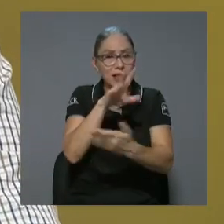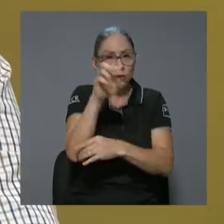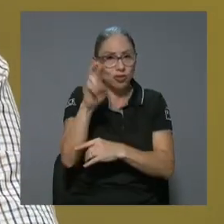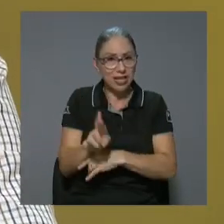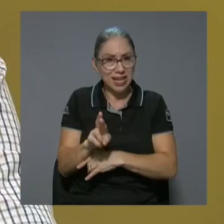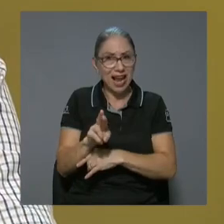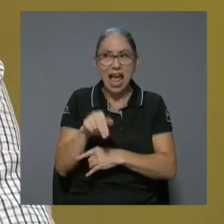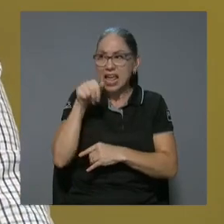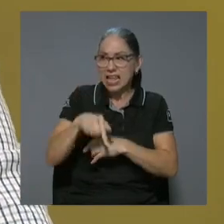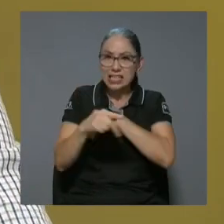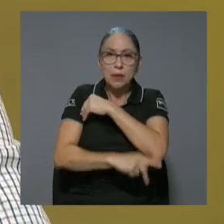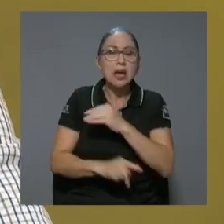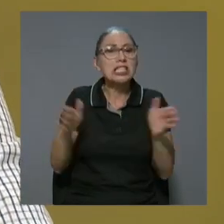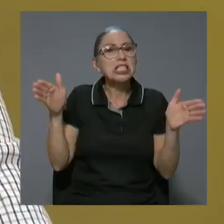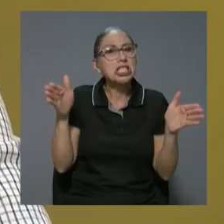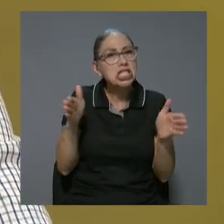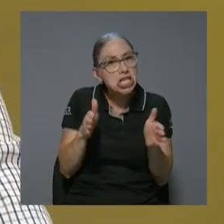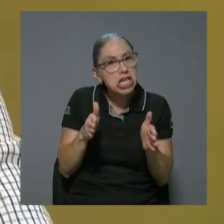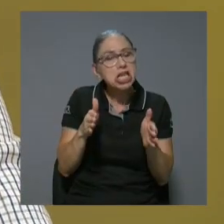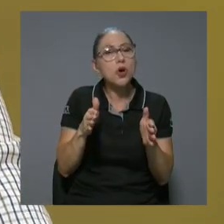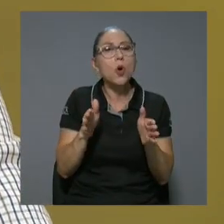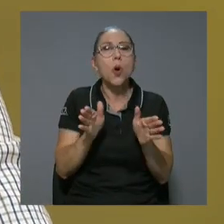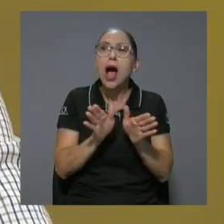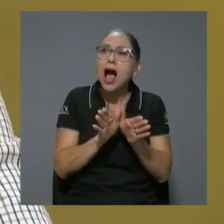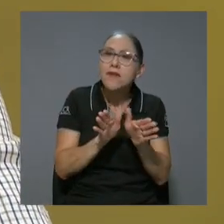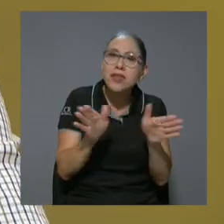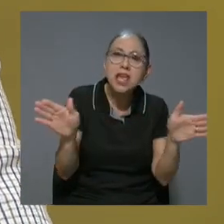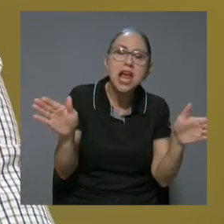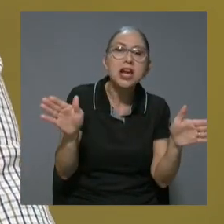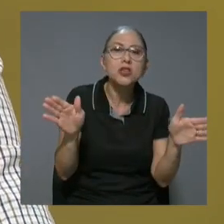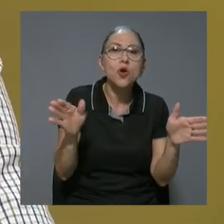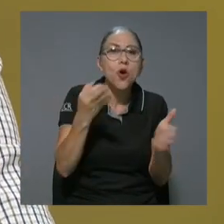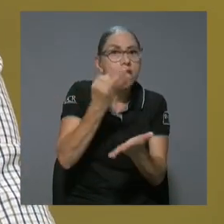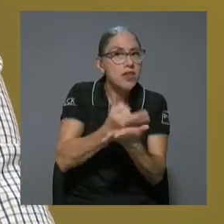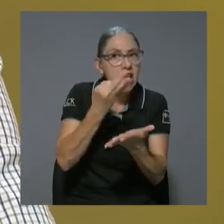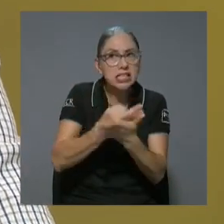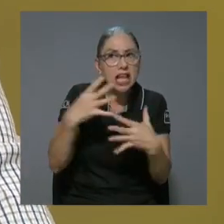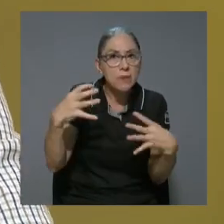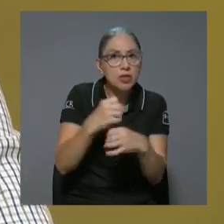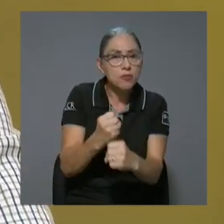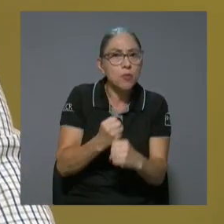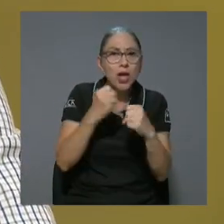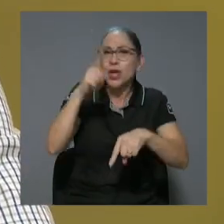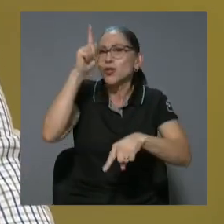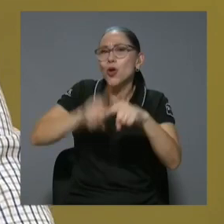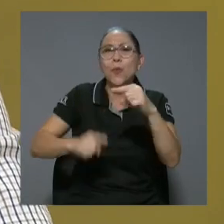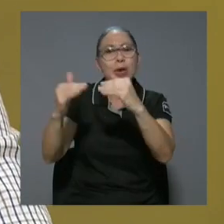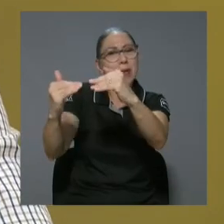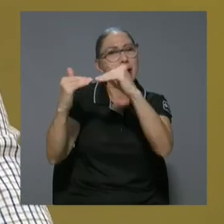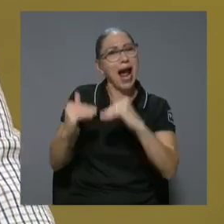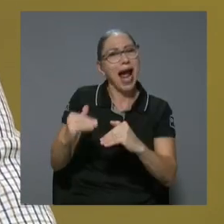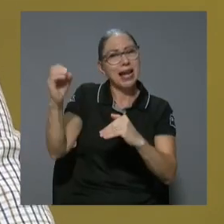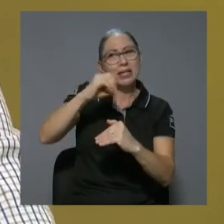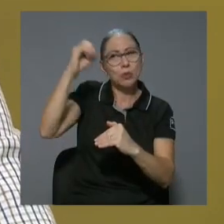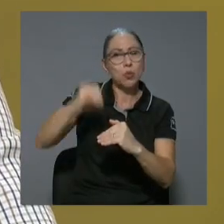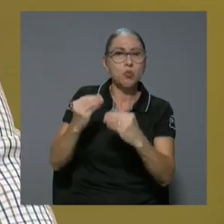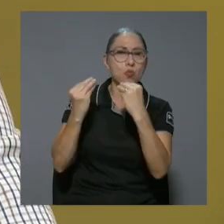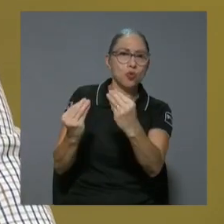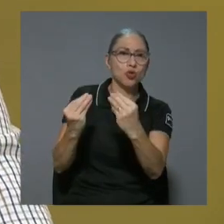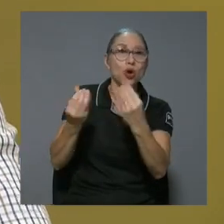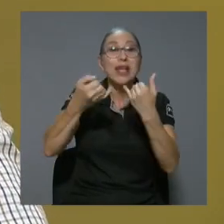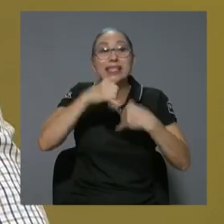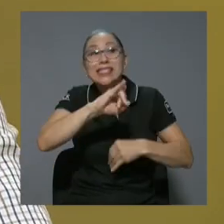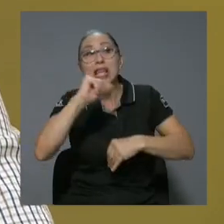de un país chico, muy abierto, integrado financieramente, no puede animarse a bajar mucho la tasa de interés mientras las tasas afuera estén